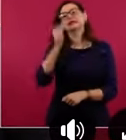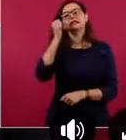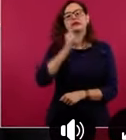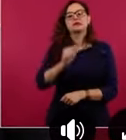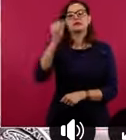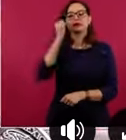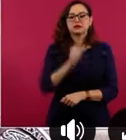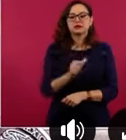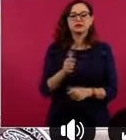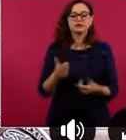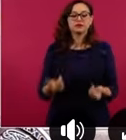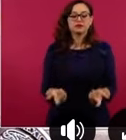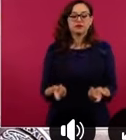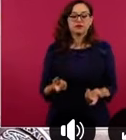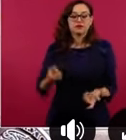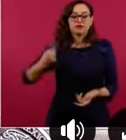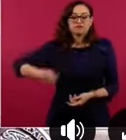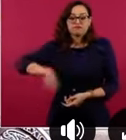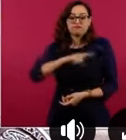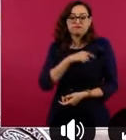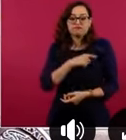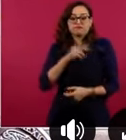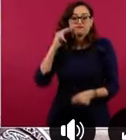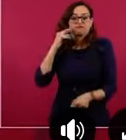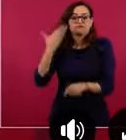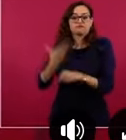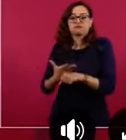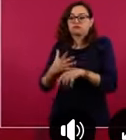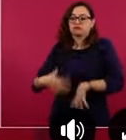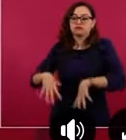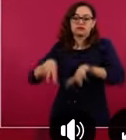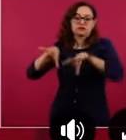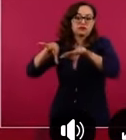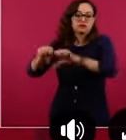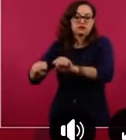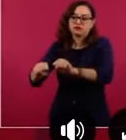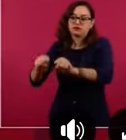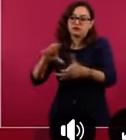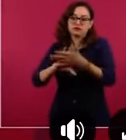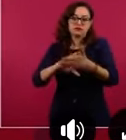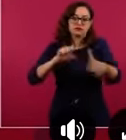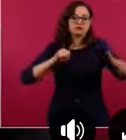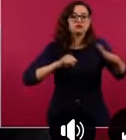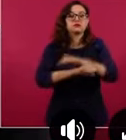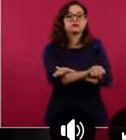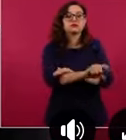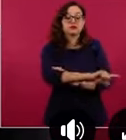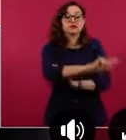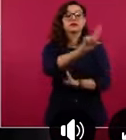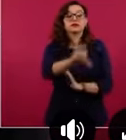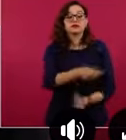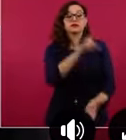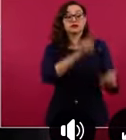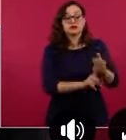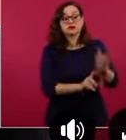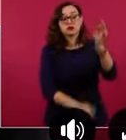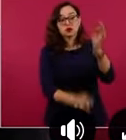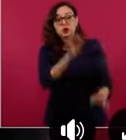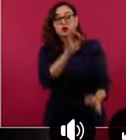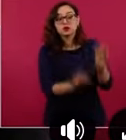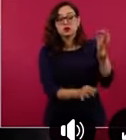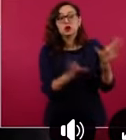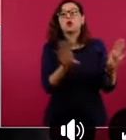no acaba con las detenciones y con los despliegues. Se tiene que estar siempre pendiente de los procesos penales